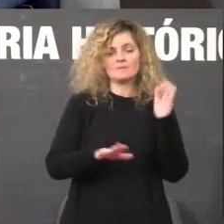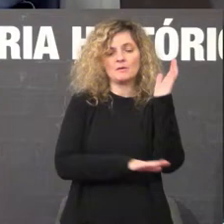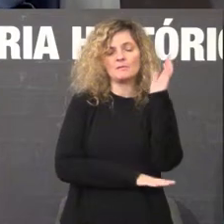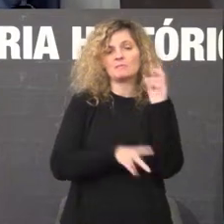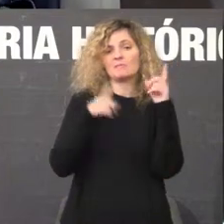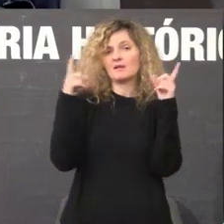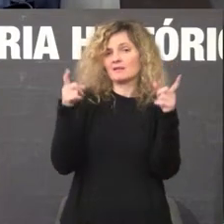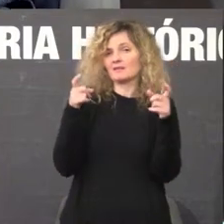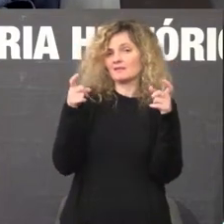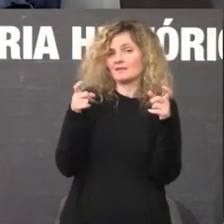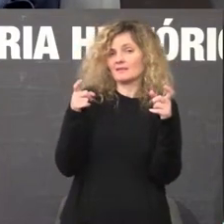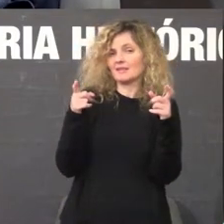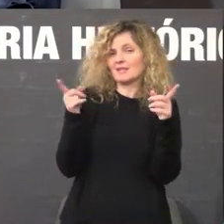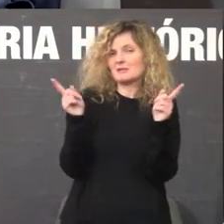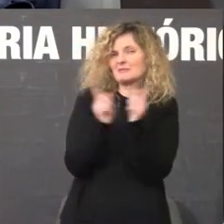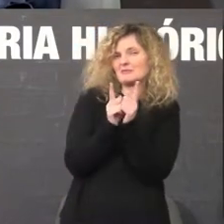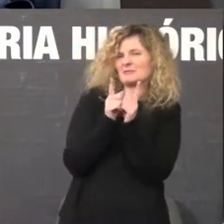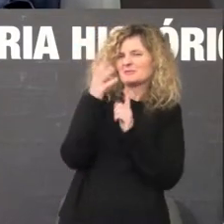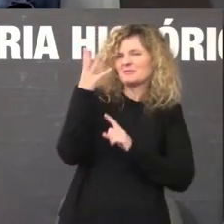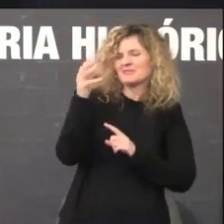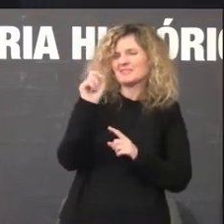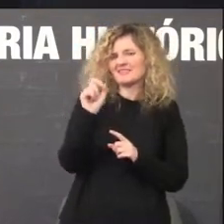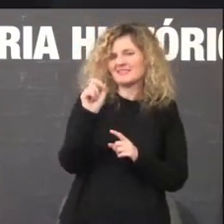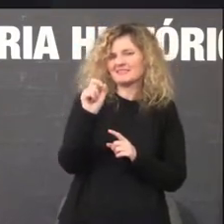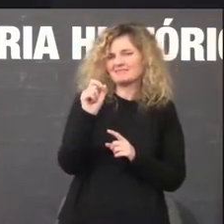intentar en 40 minutos